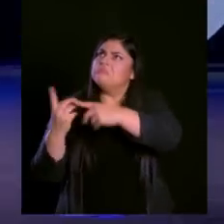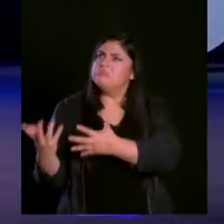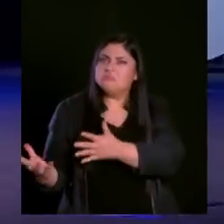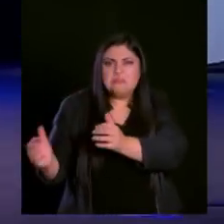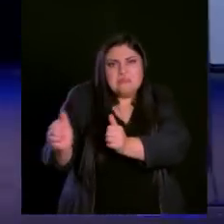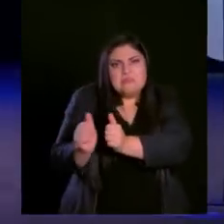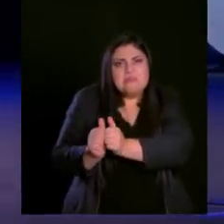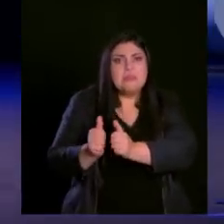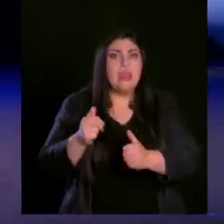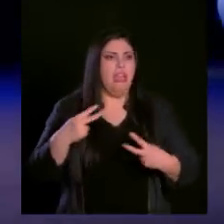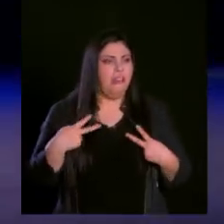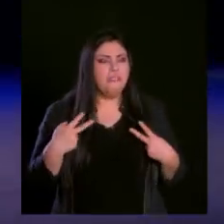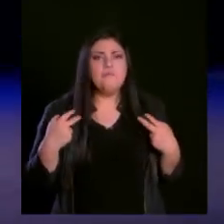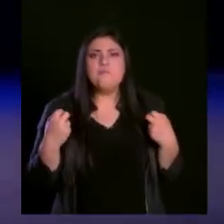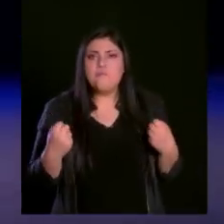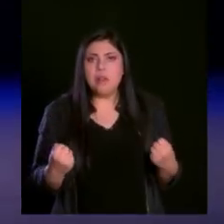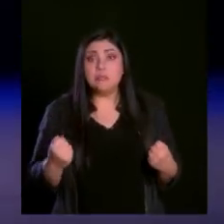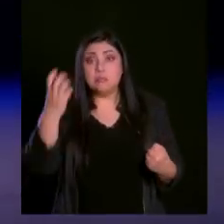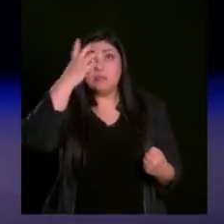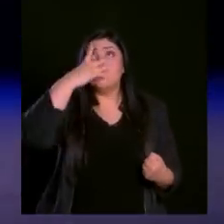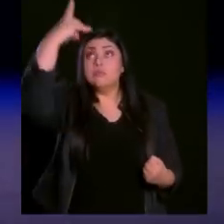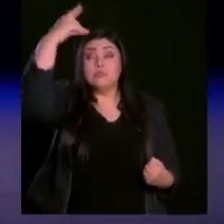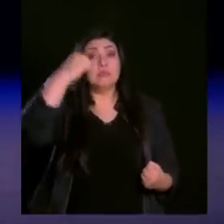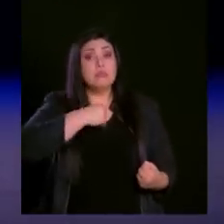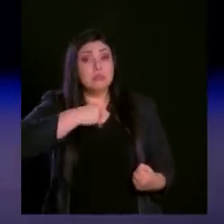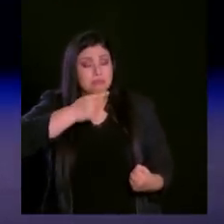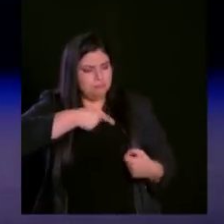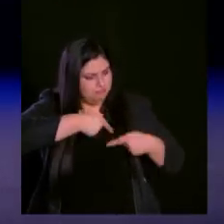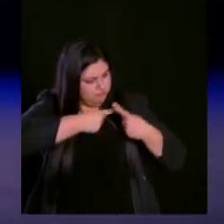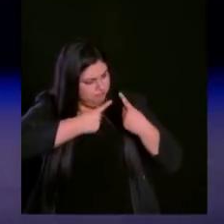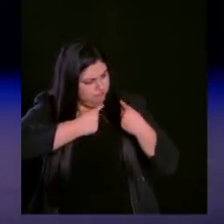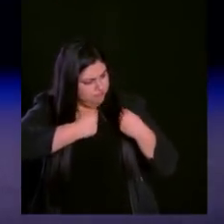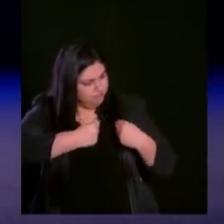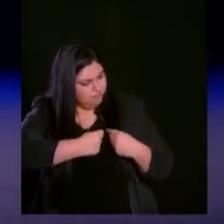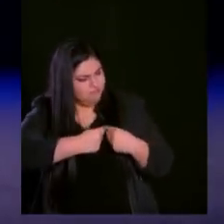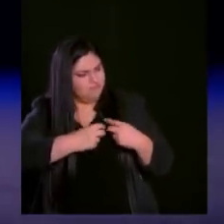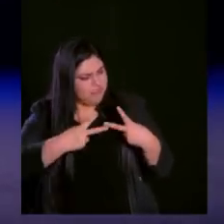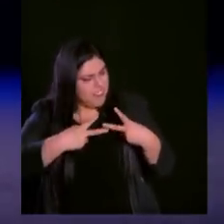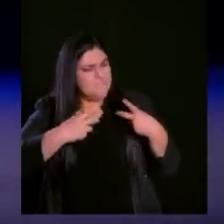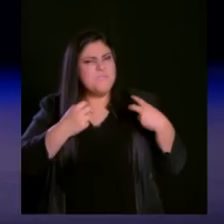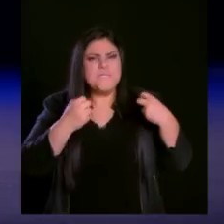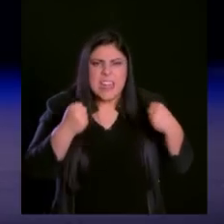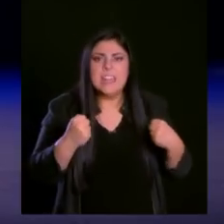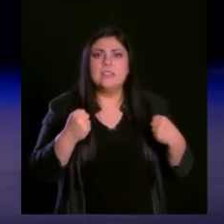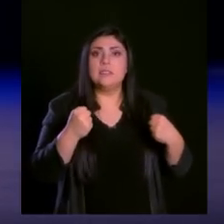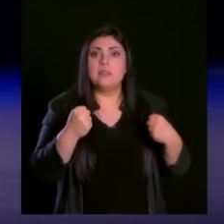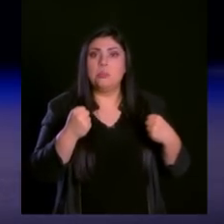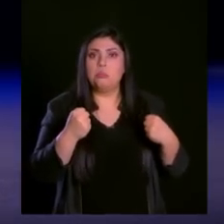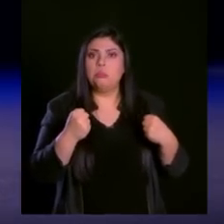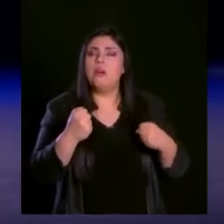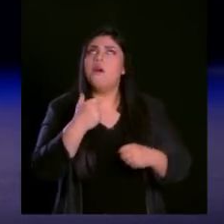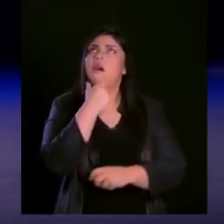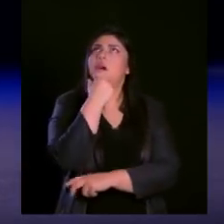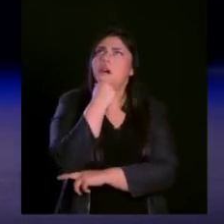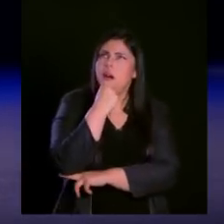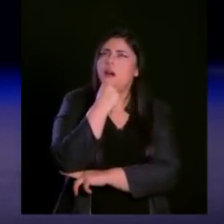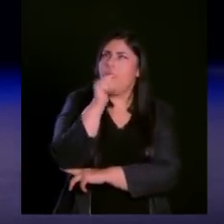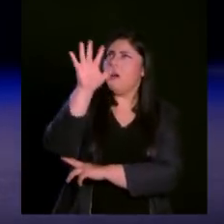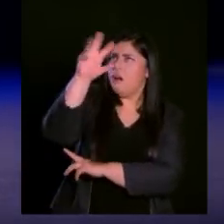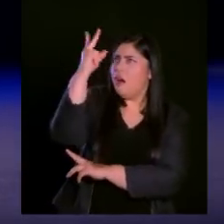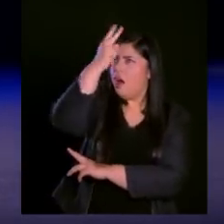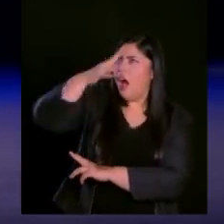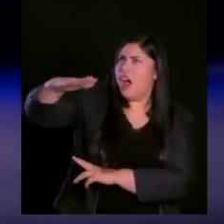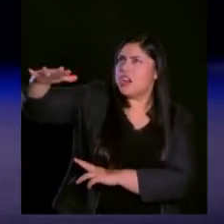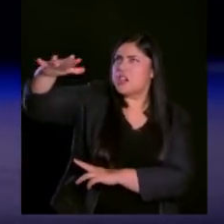valentía es algo que Dios desea forjar en el corazón de todos nosotros Porque porque cuando tú entiendes Como el reino opera